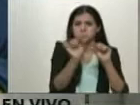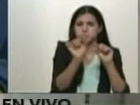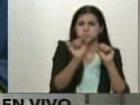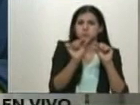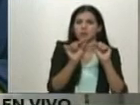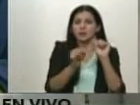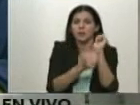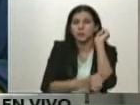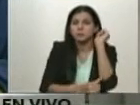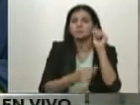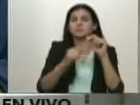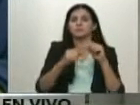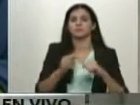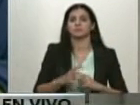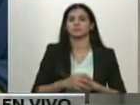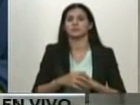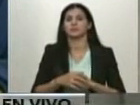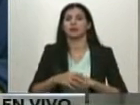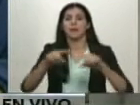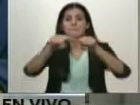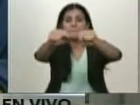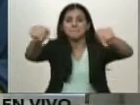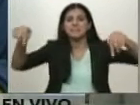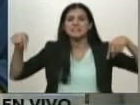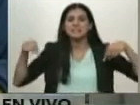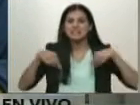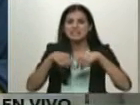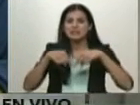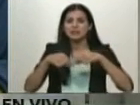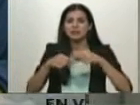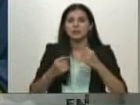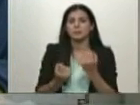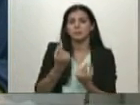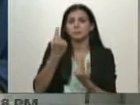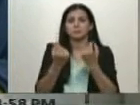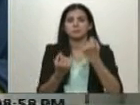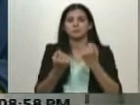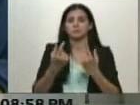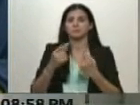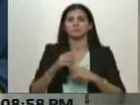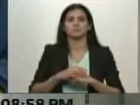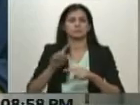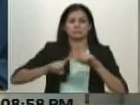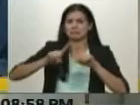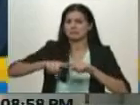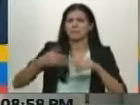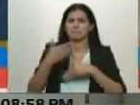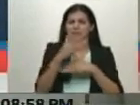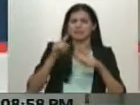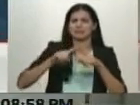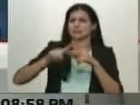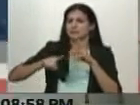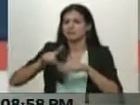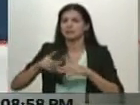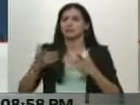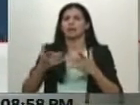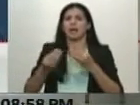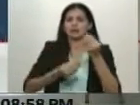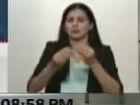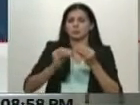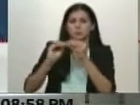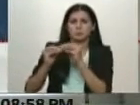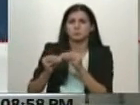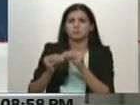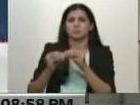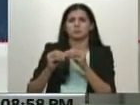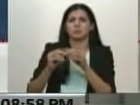de acuicultura en sus barrios, en sus comunidades, de ahí van a salir como carpinteros, torneros, fabricando piezas,